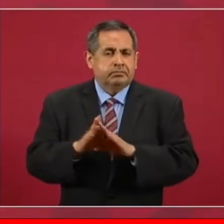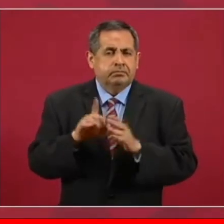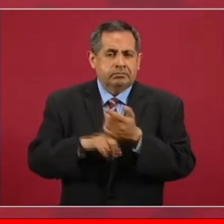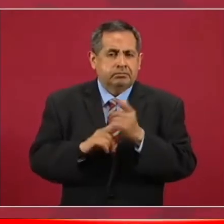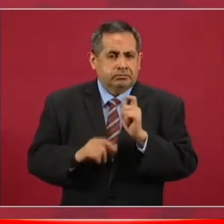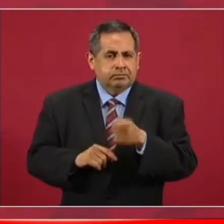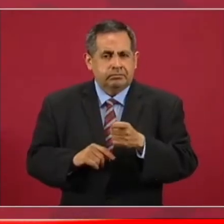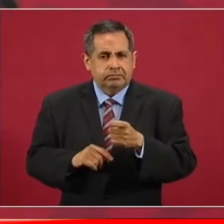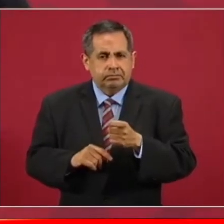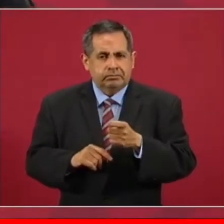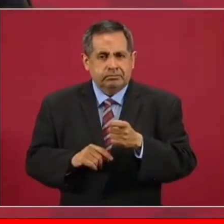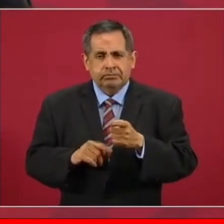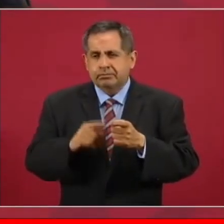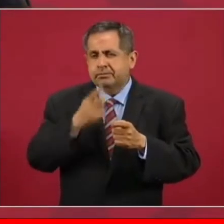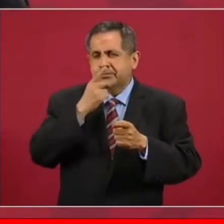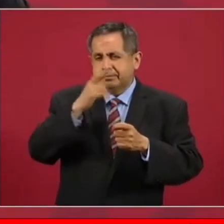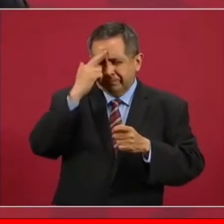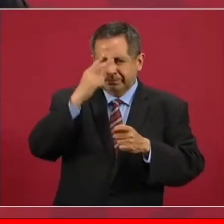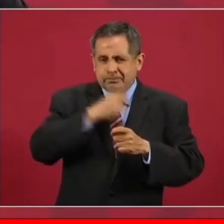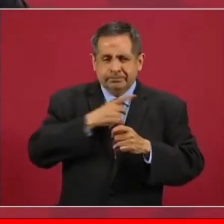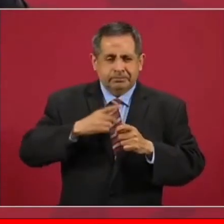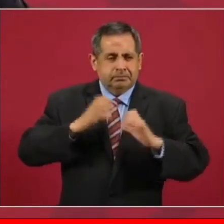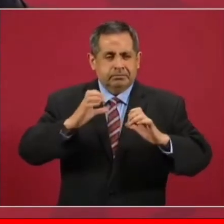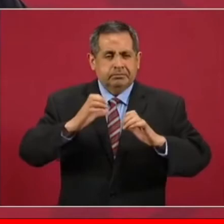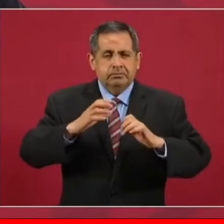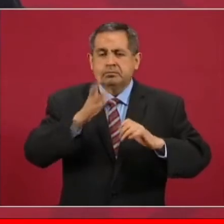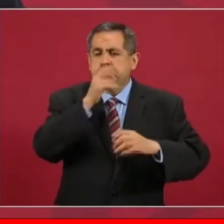con el cuidado al debido proceso,